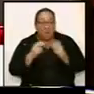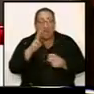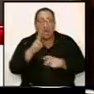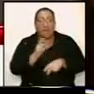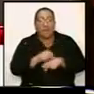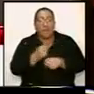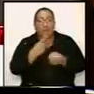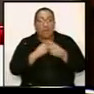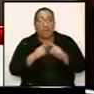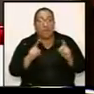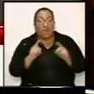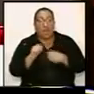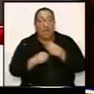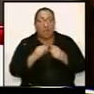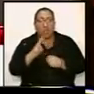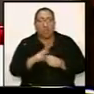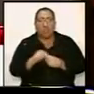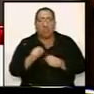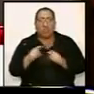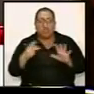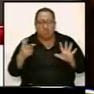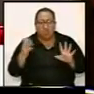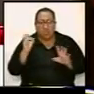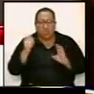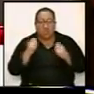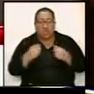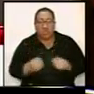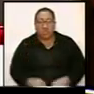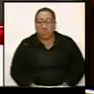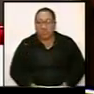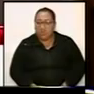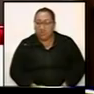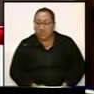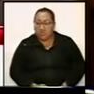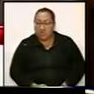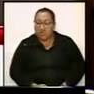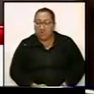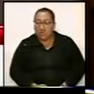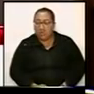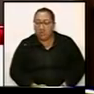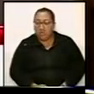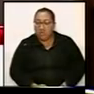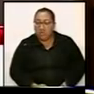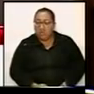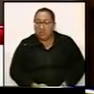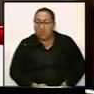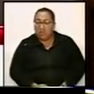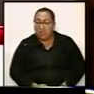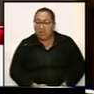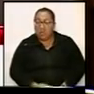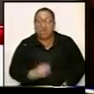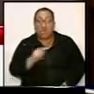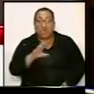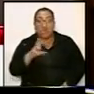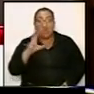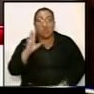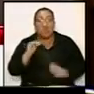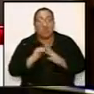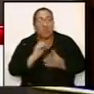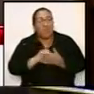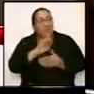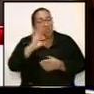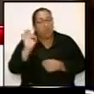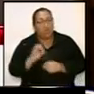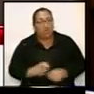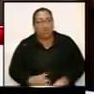vitaminas. Pero en el año 2018 se gastó 153 millones. De estos 153 millones, más del